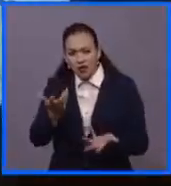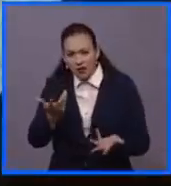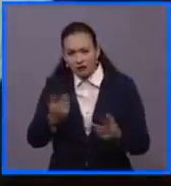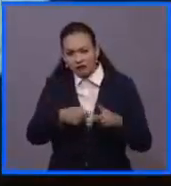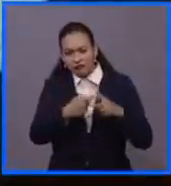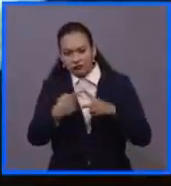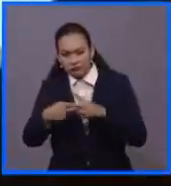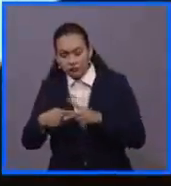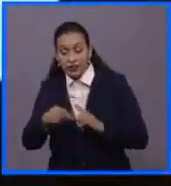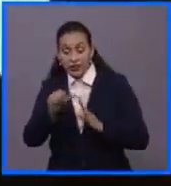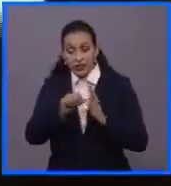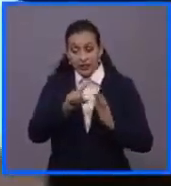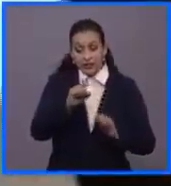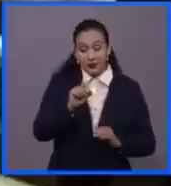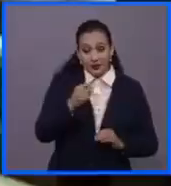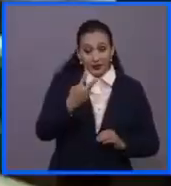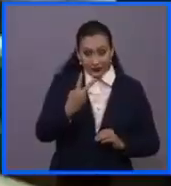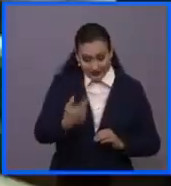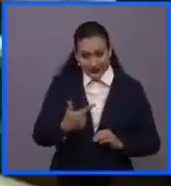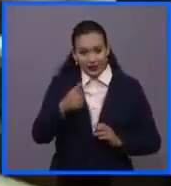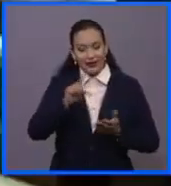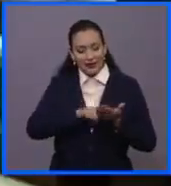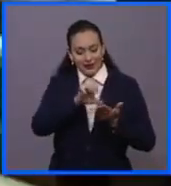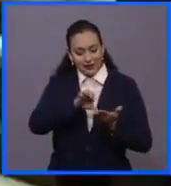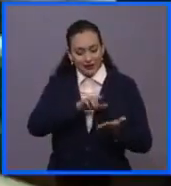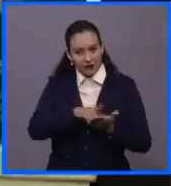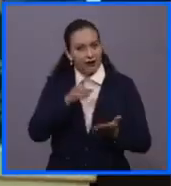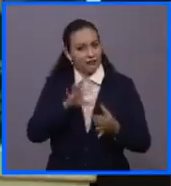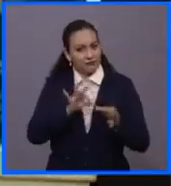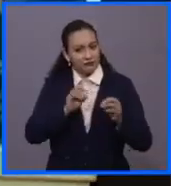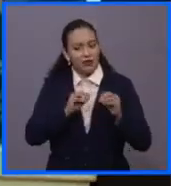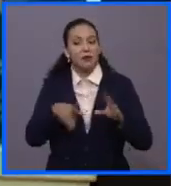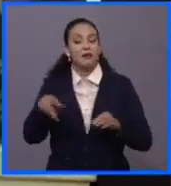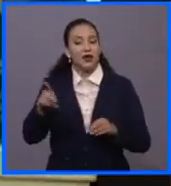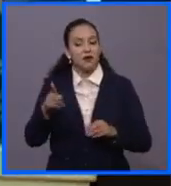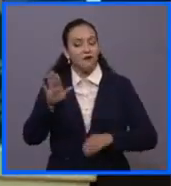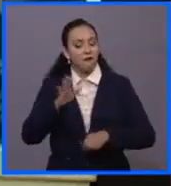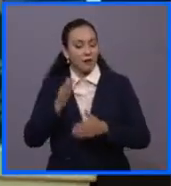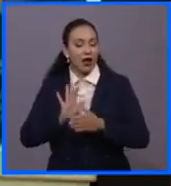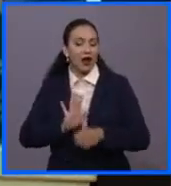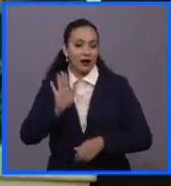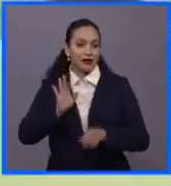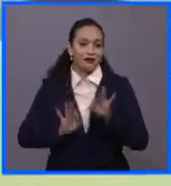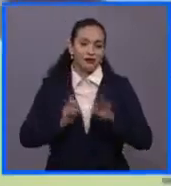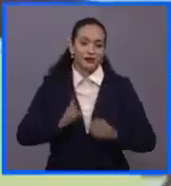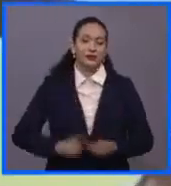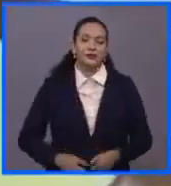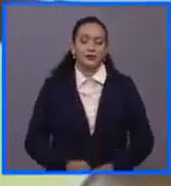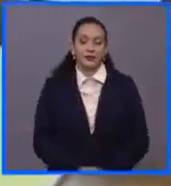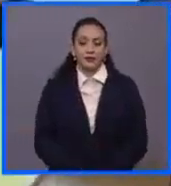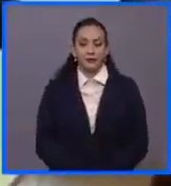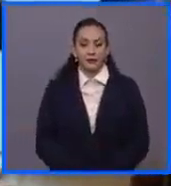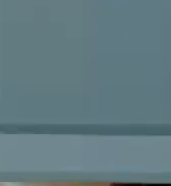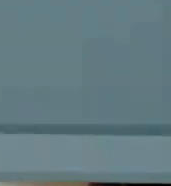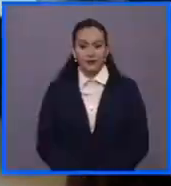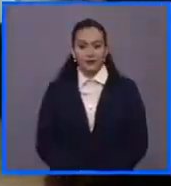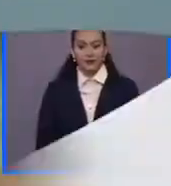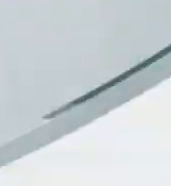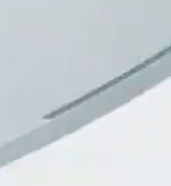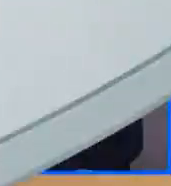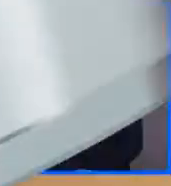previsto en el 127 constitucional. Con información de José Luis Guerra García para el canal del Poder Judicial de la Federación.